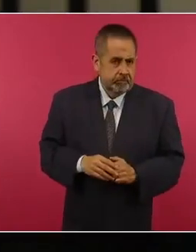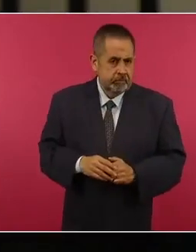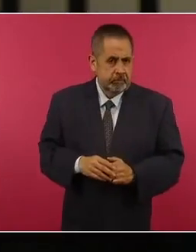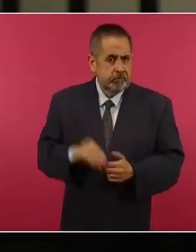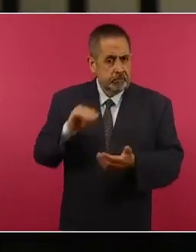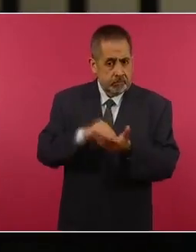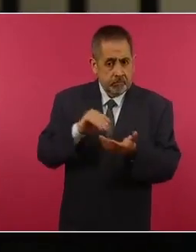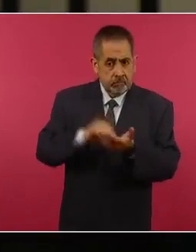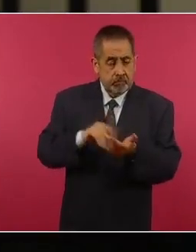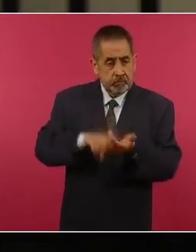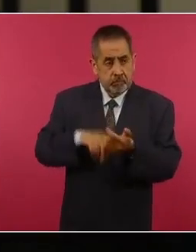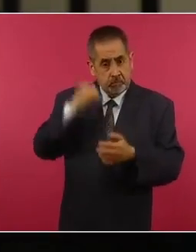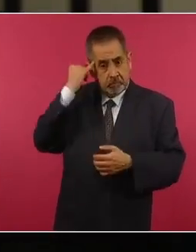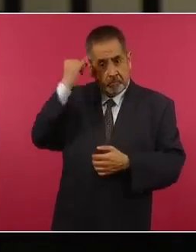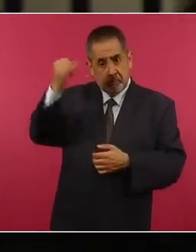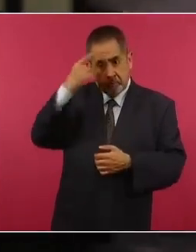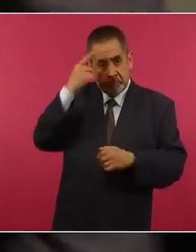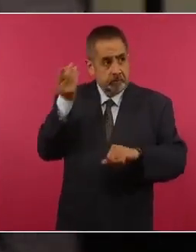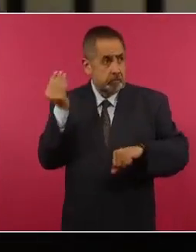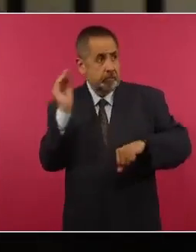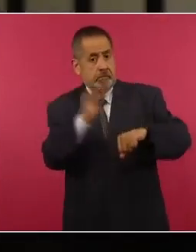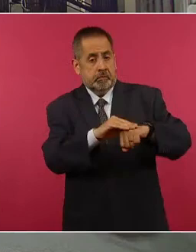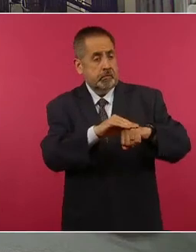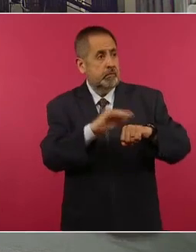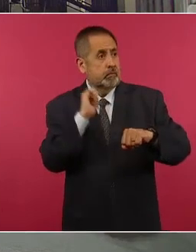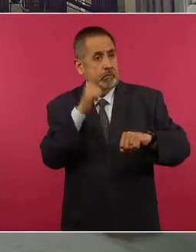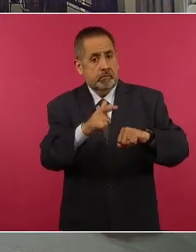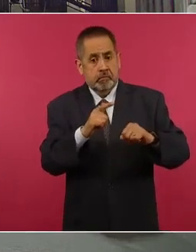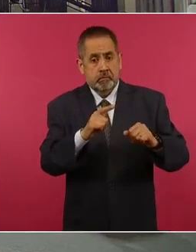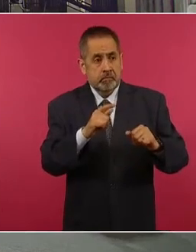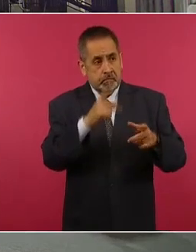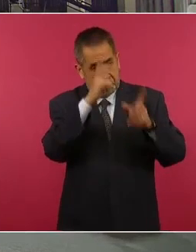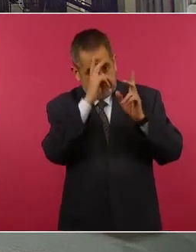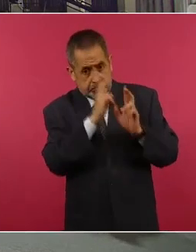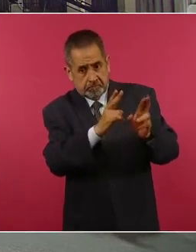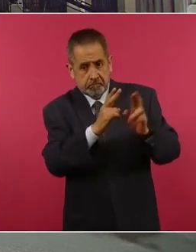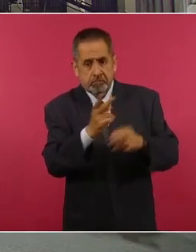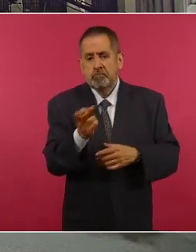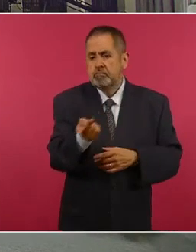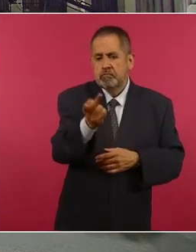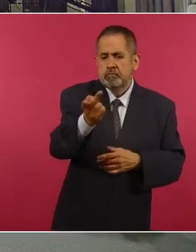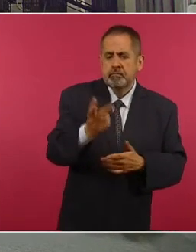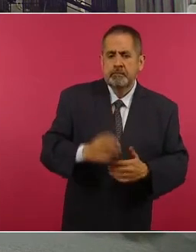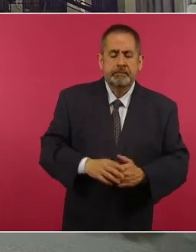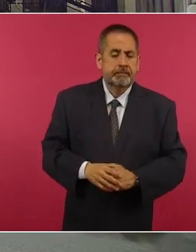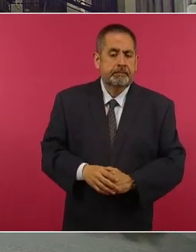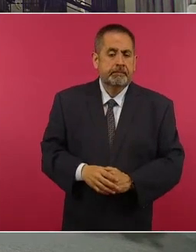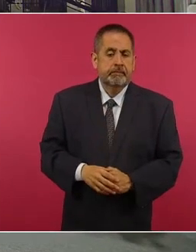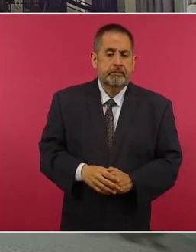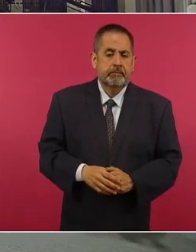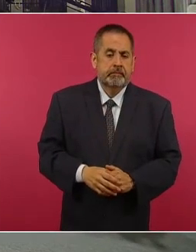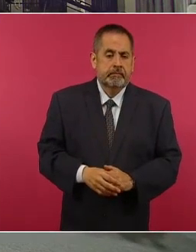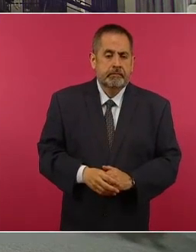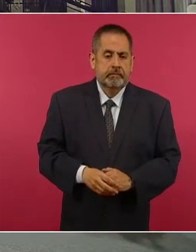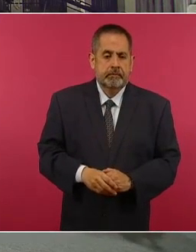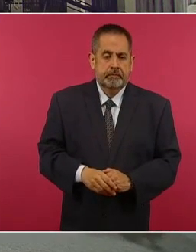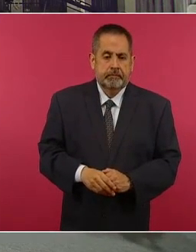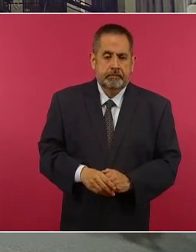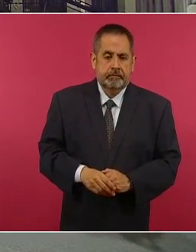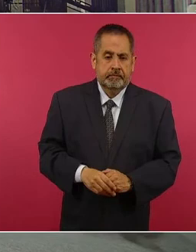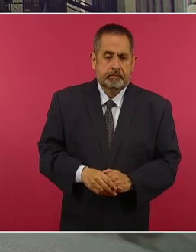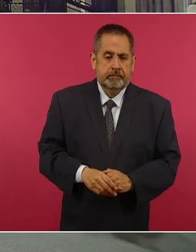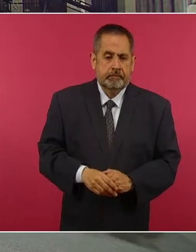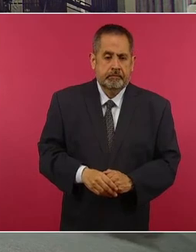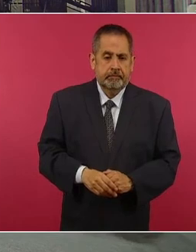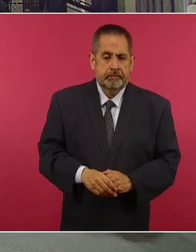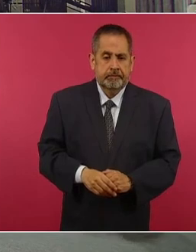está en planes de llegar a hacer algún monumento, sería mi primera pregunta. Bueno,